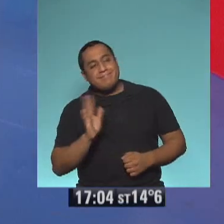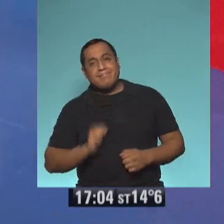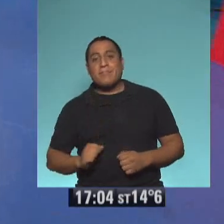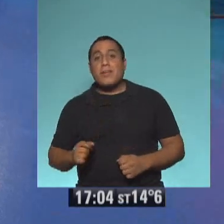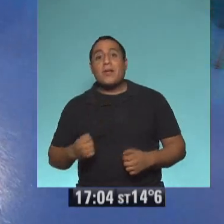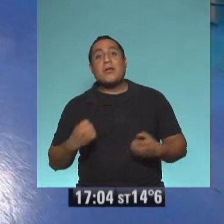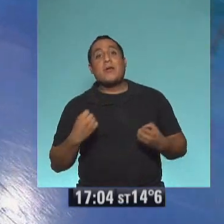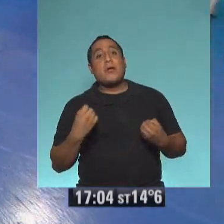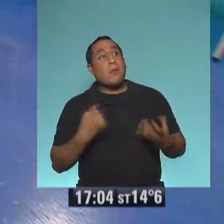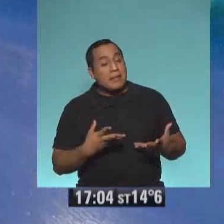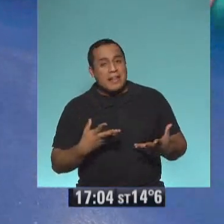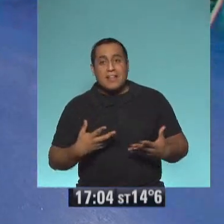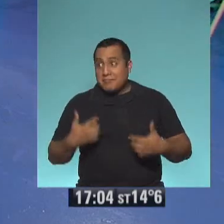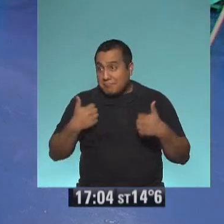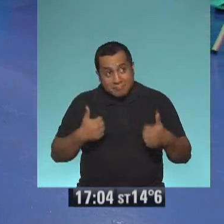como estamos